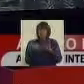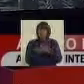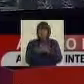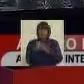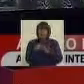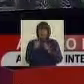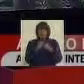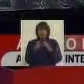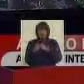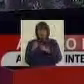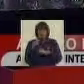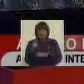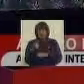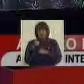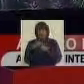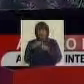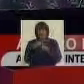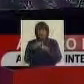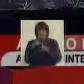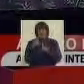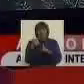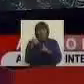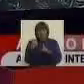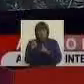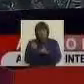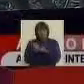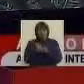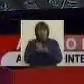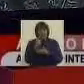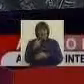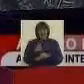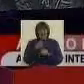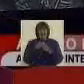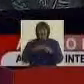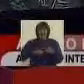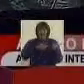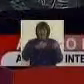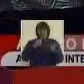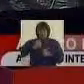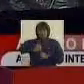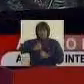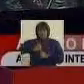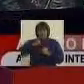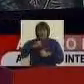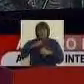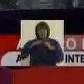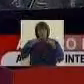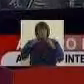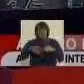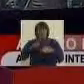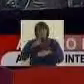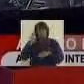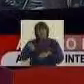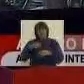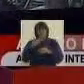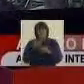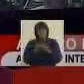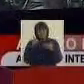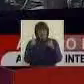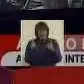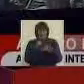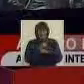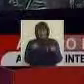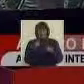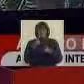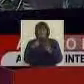el conflicto que sean positivas, si eso va a ayudar a retirar las tropas nicaragüenses del territorio costarricense, bienvenidas. Lo